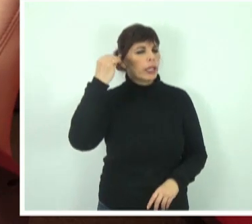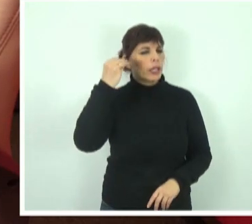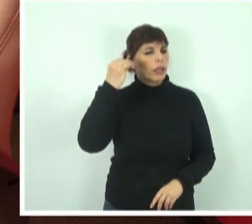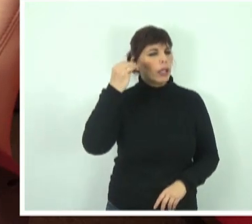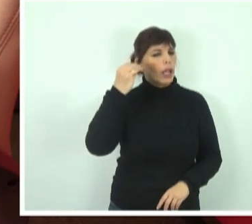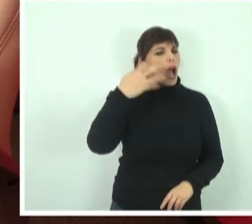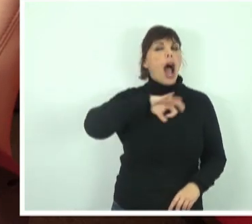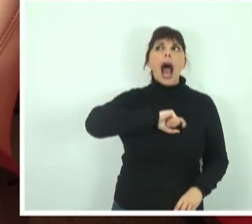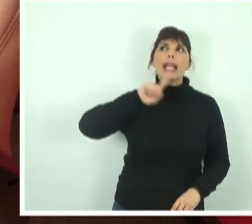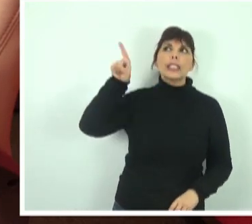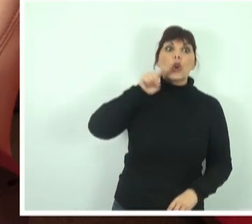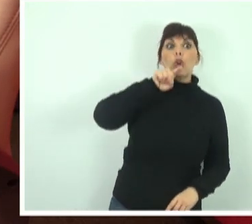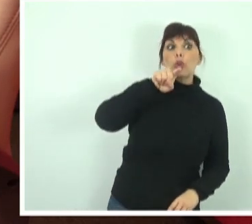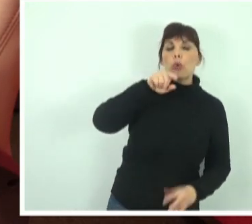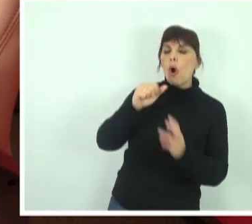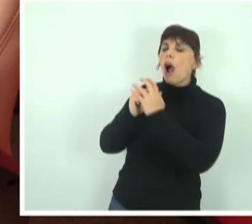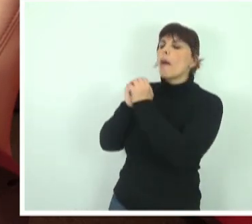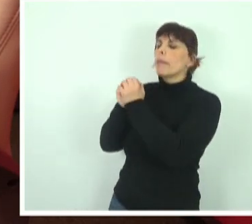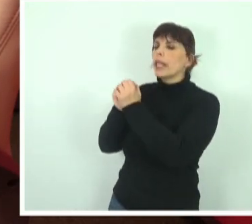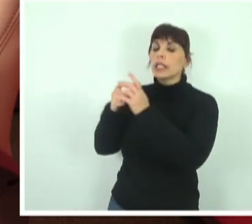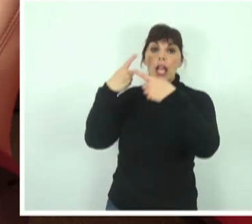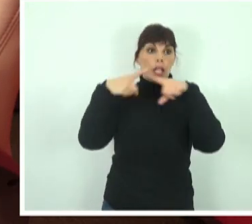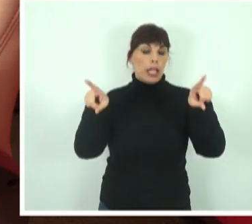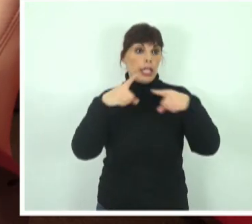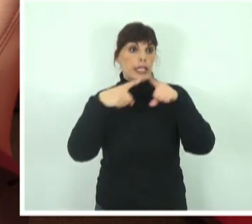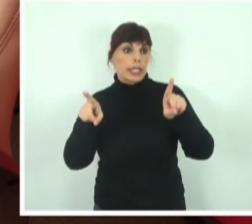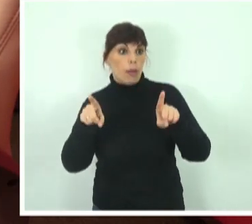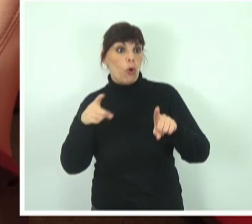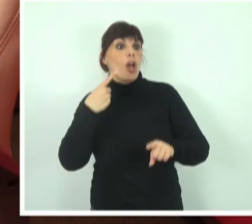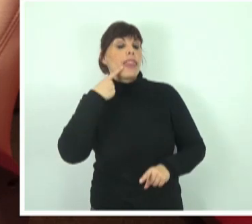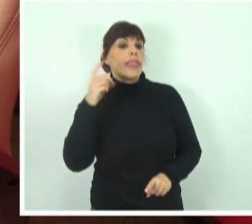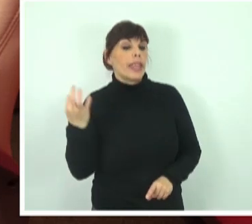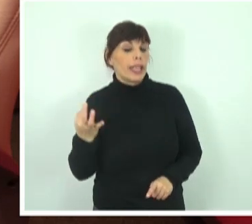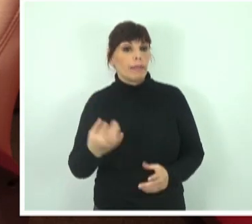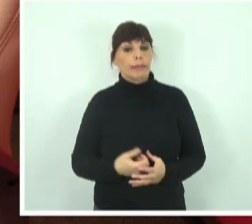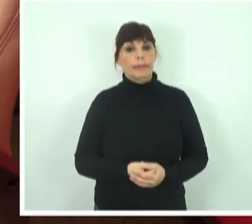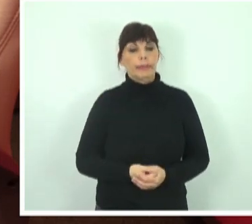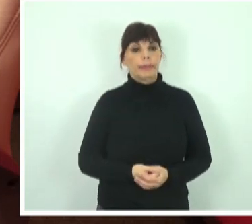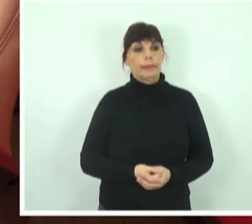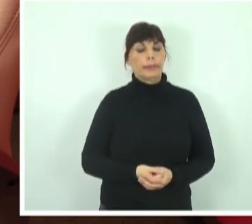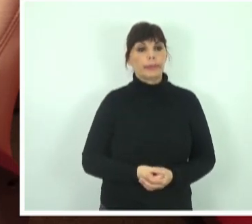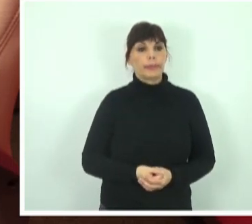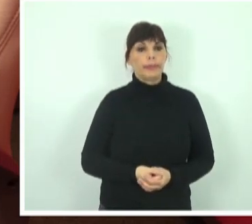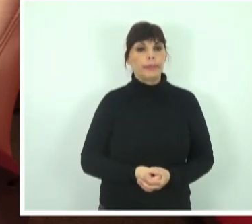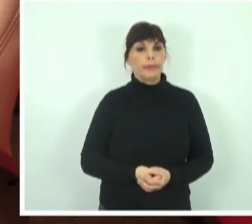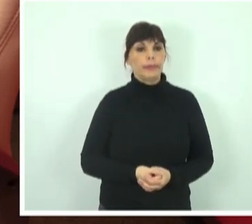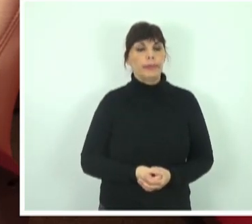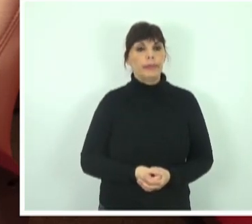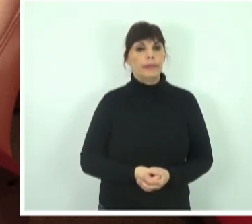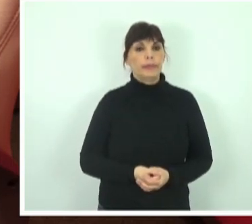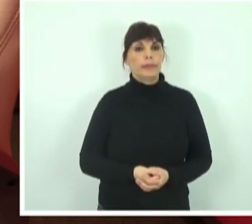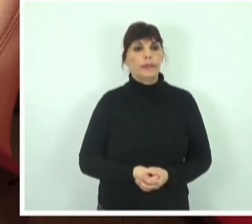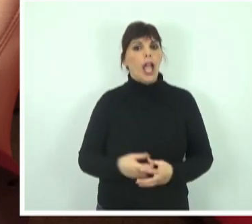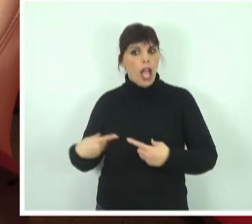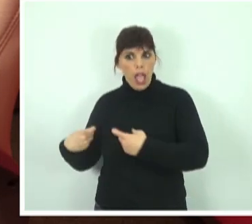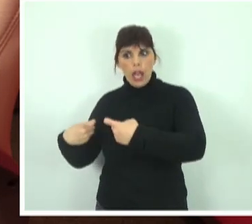Si tú lees Salmo 27, versículo 1, 2 y 3, puedes leer cómo el enemigo estaba